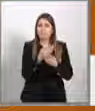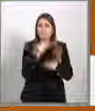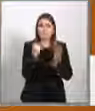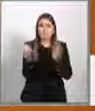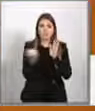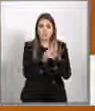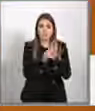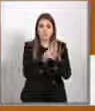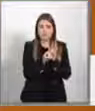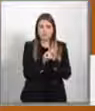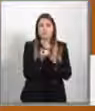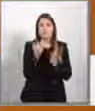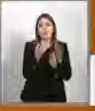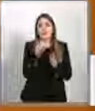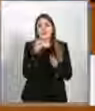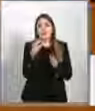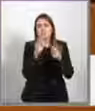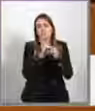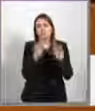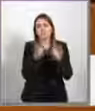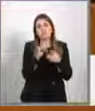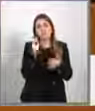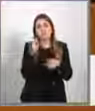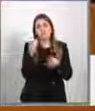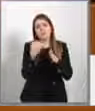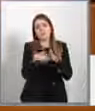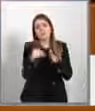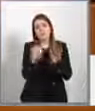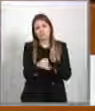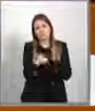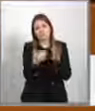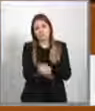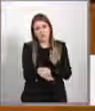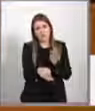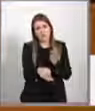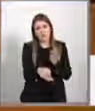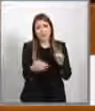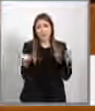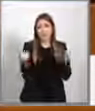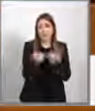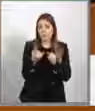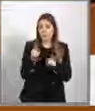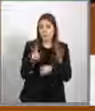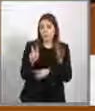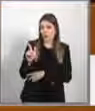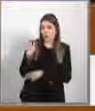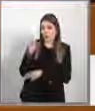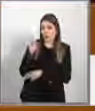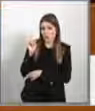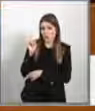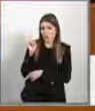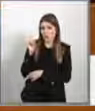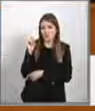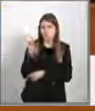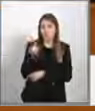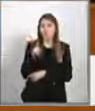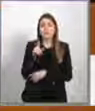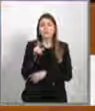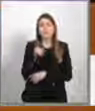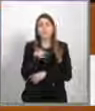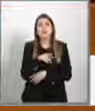sus deficiencias, incluso quienes estuvieron presentes el lunes pasado en la sesión de la Comisión de